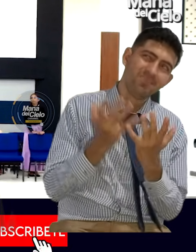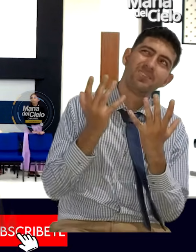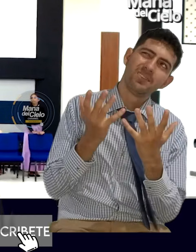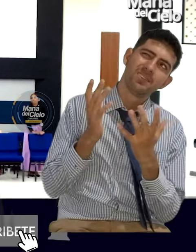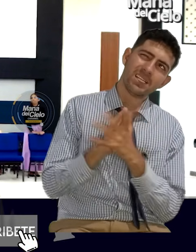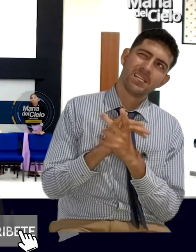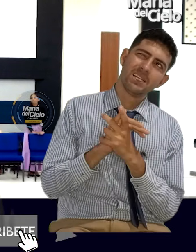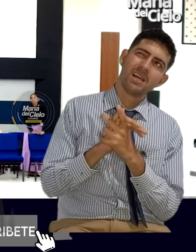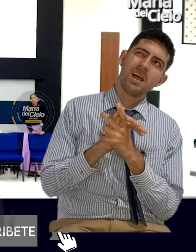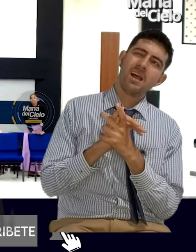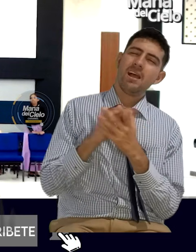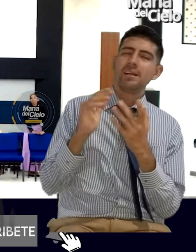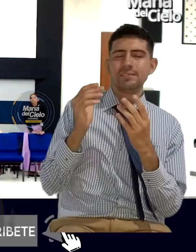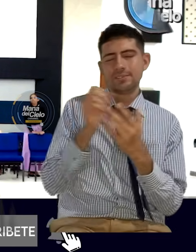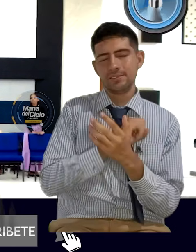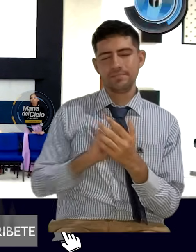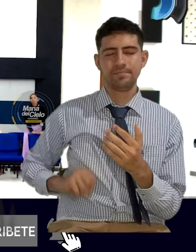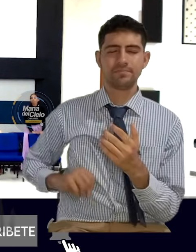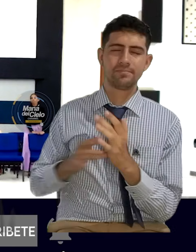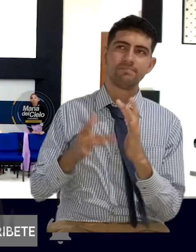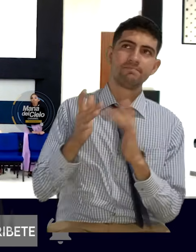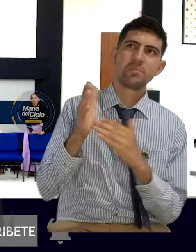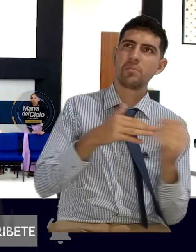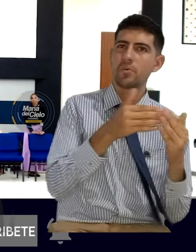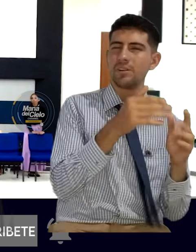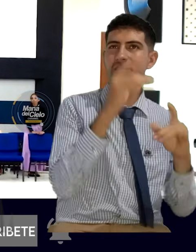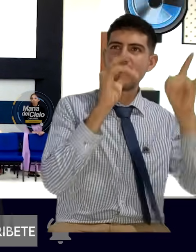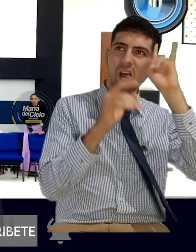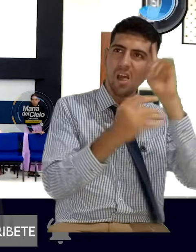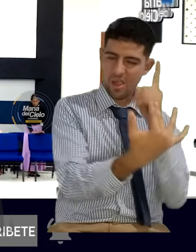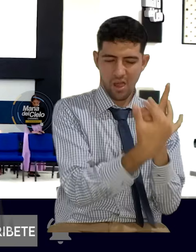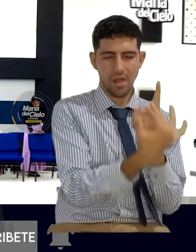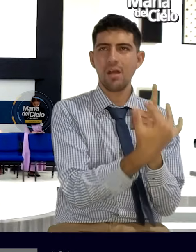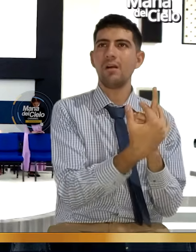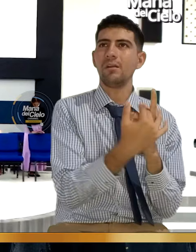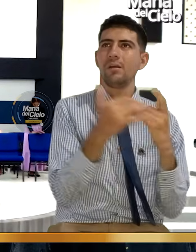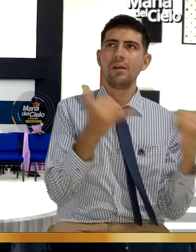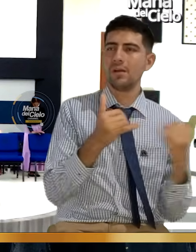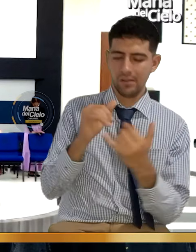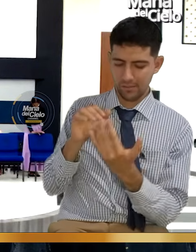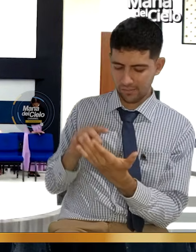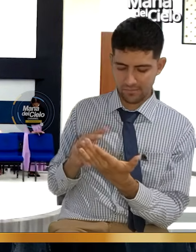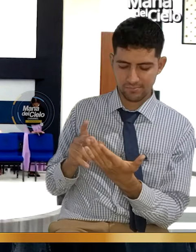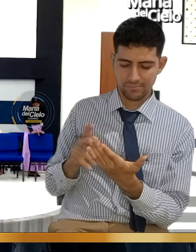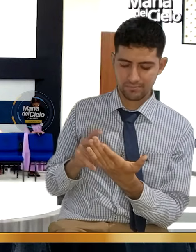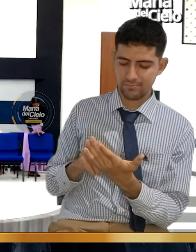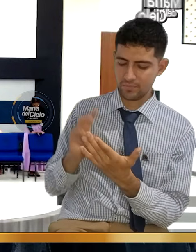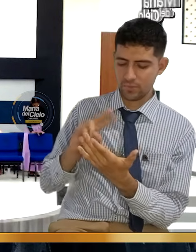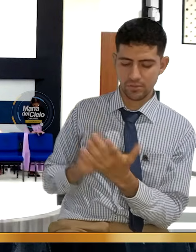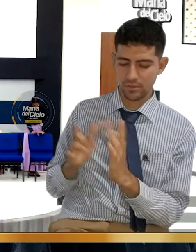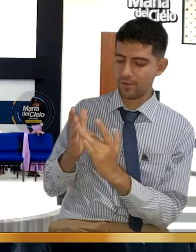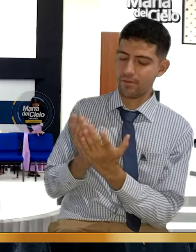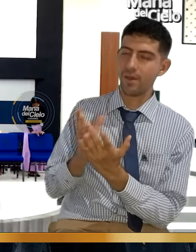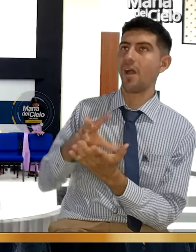Biblia. Así le digo a Jesús: échate de este monte. Amén. O a que estas piedras se conviertan